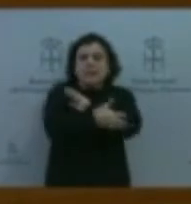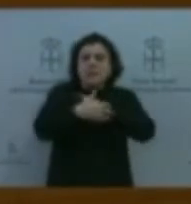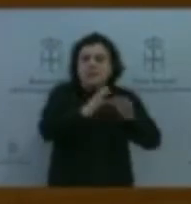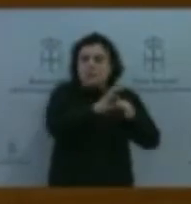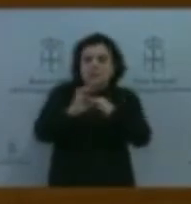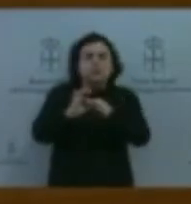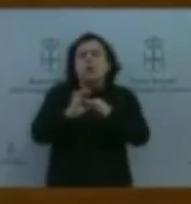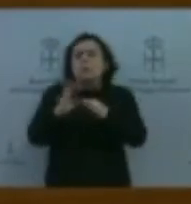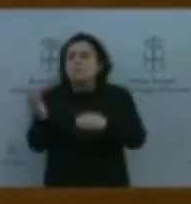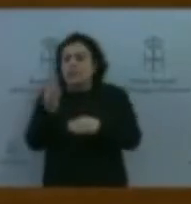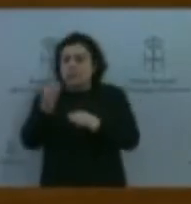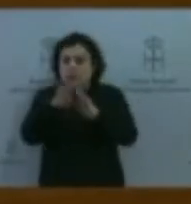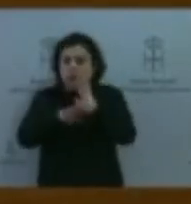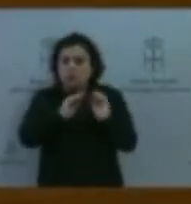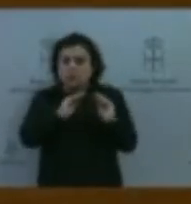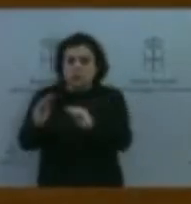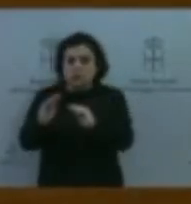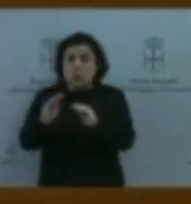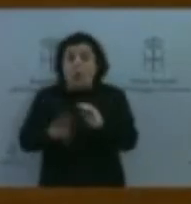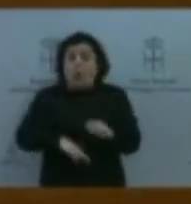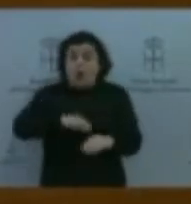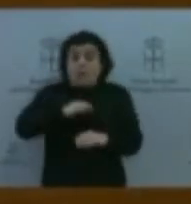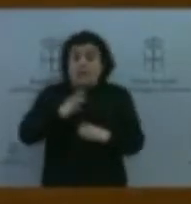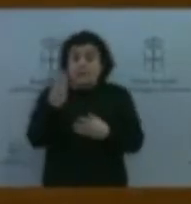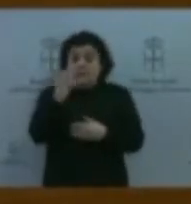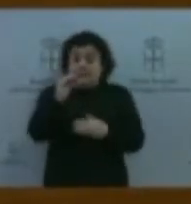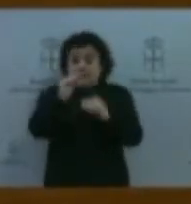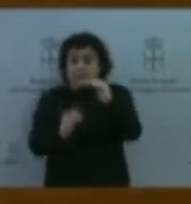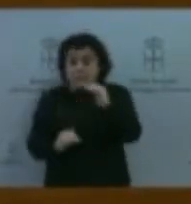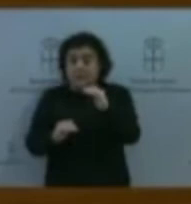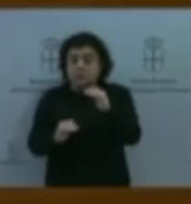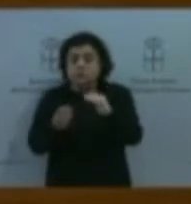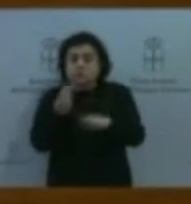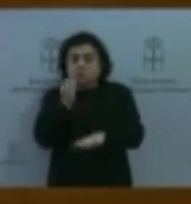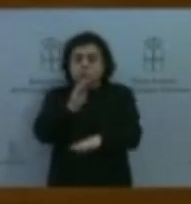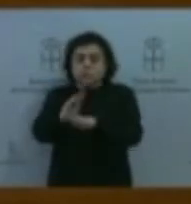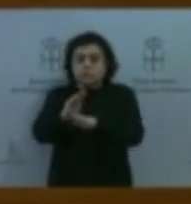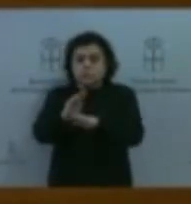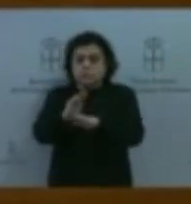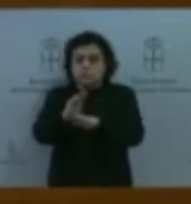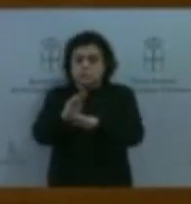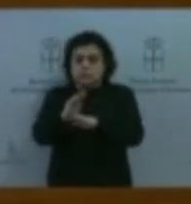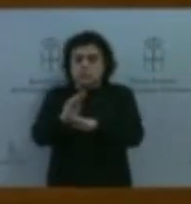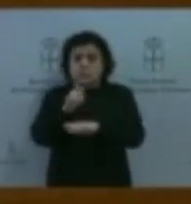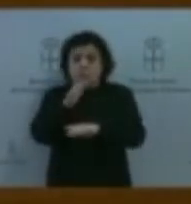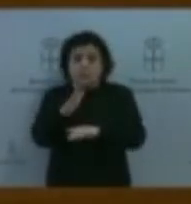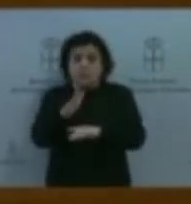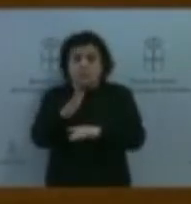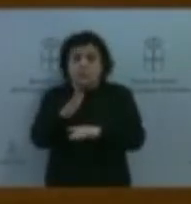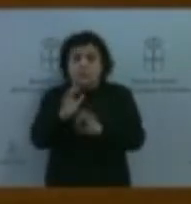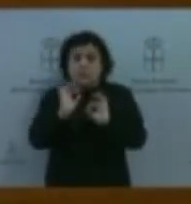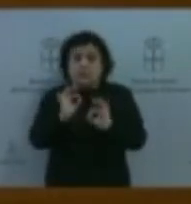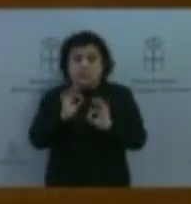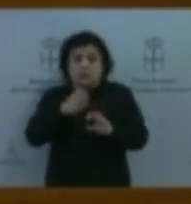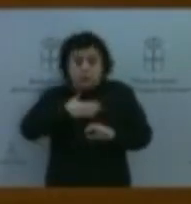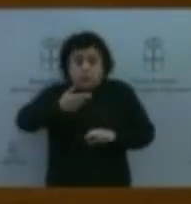30 años de una renta de emancipación, porque tenemos un problema de emancipación, porque somos la comunidad autónoma de grandes problemas,